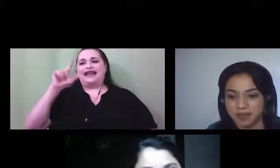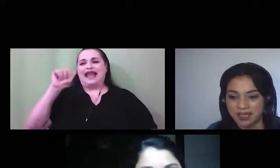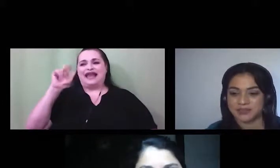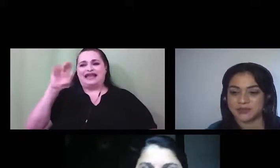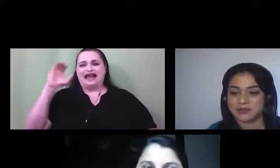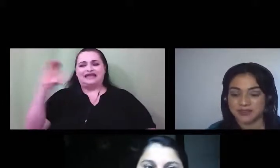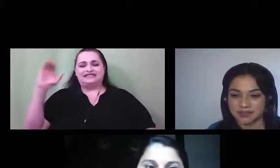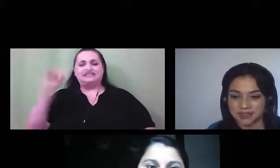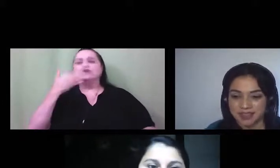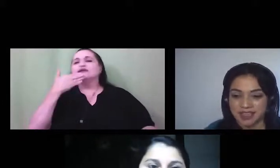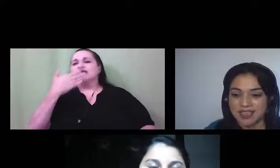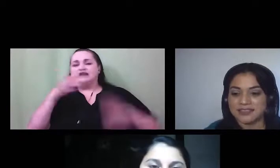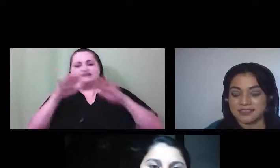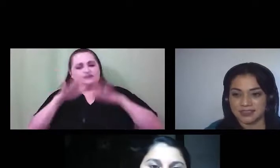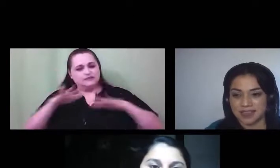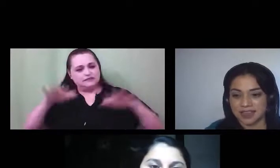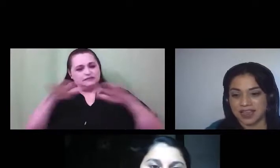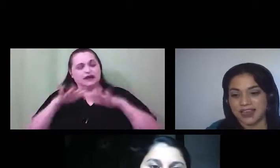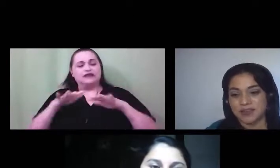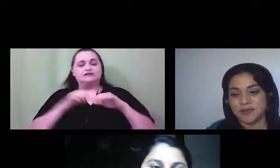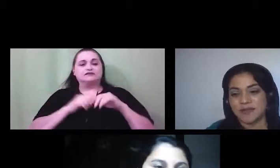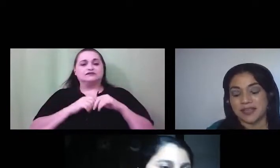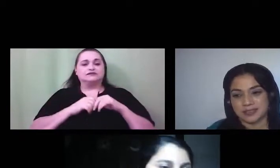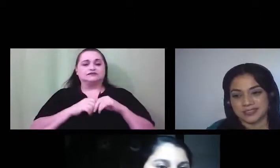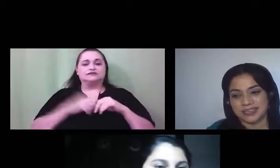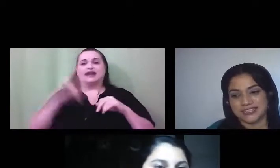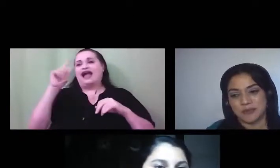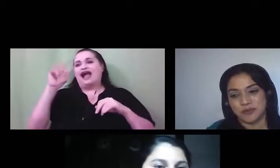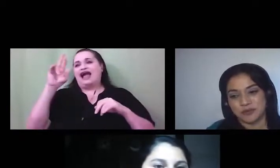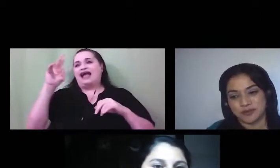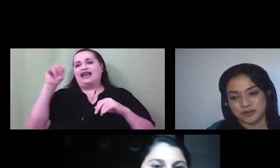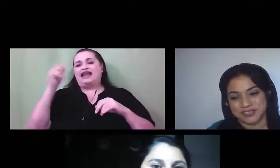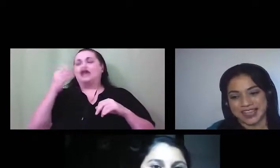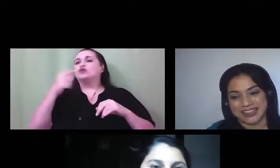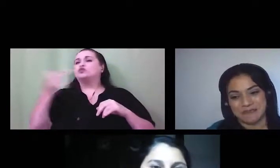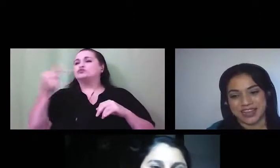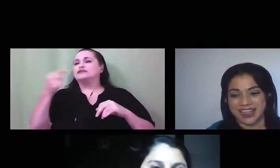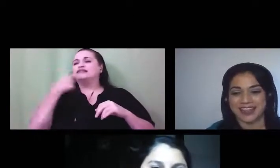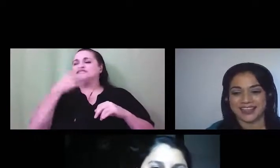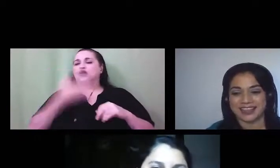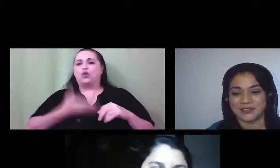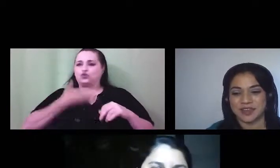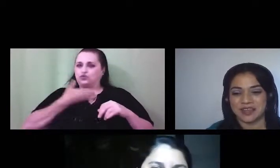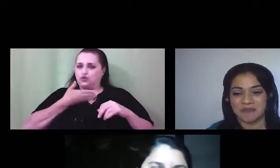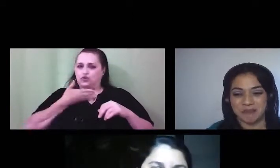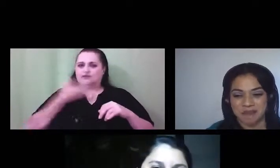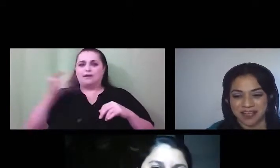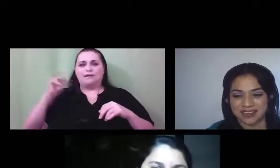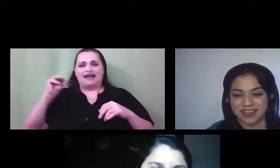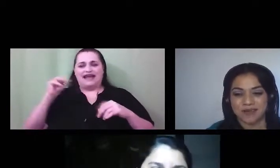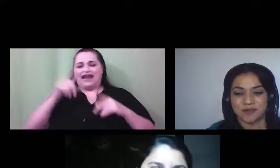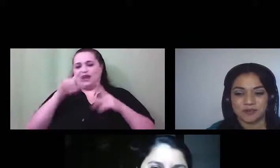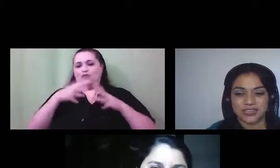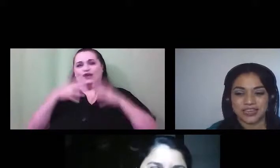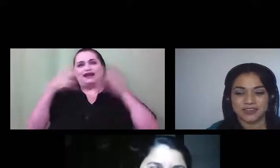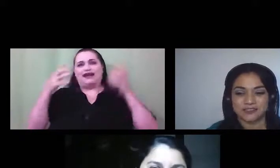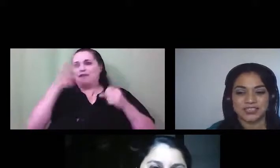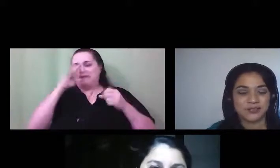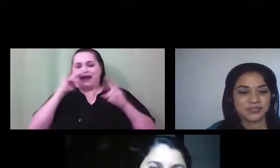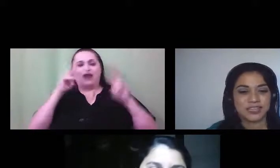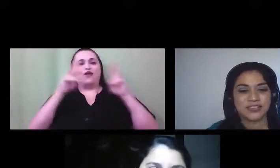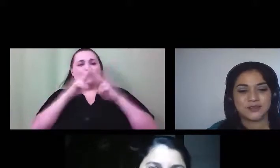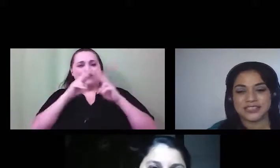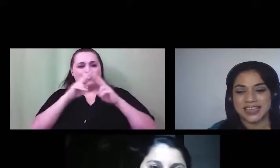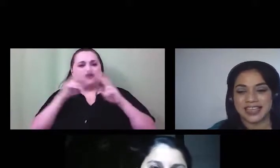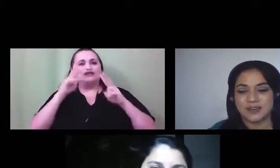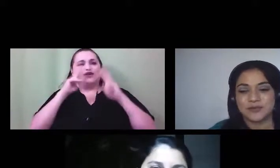esos espacios. Karen Guzmán dice que está muy orgullosa de Mariana, que es una gran mamá, que la conoce, que conoce